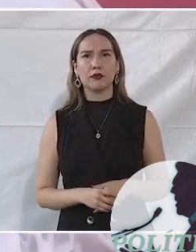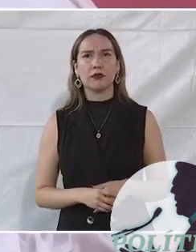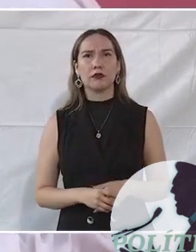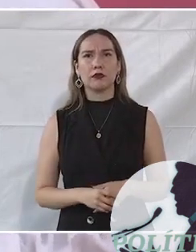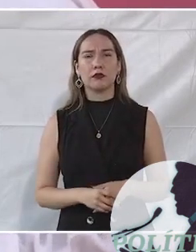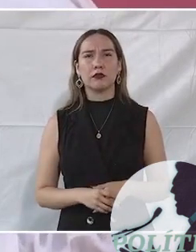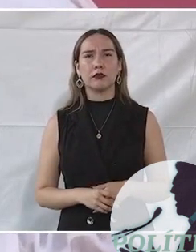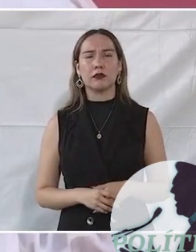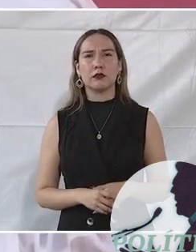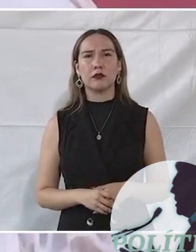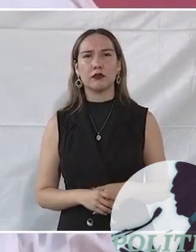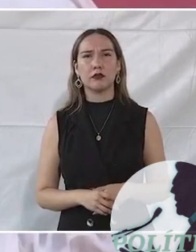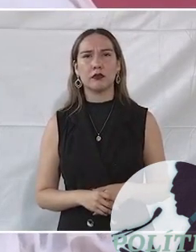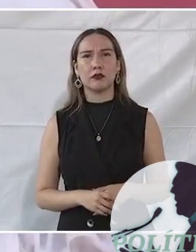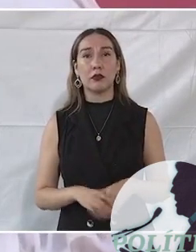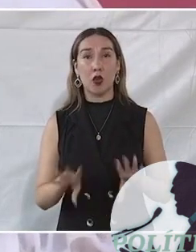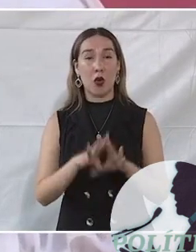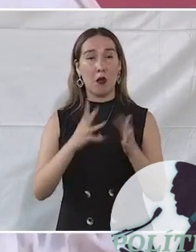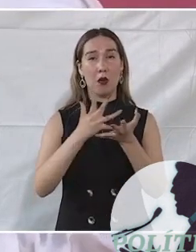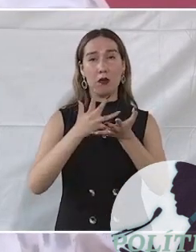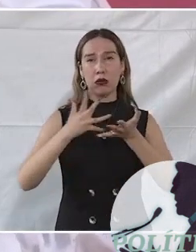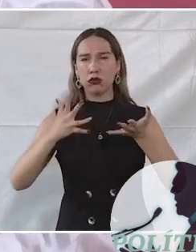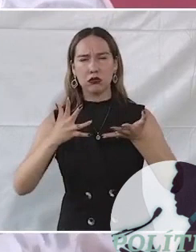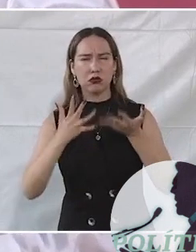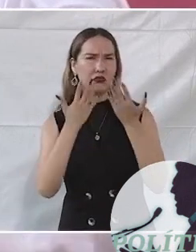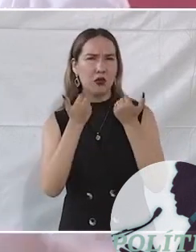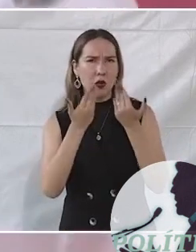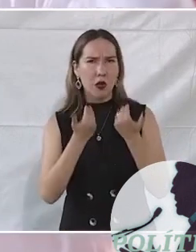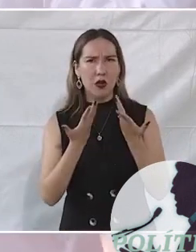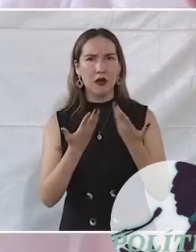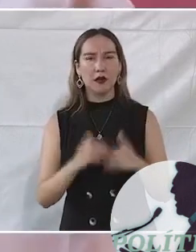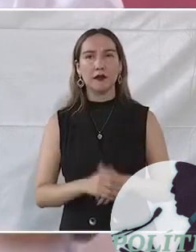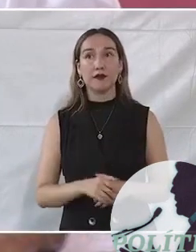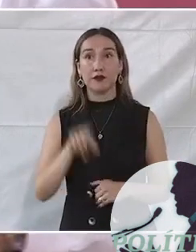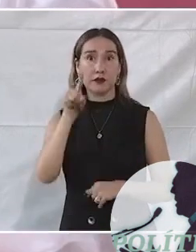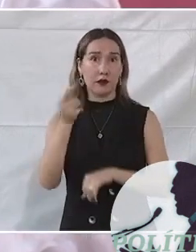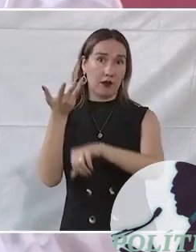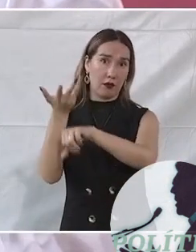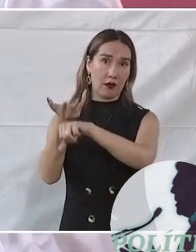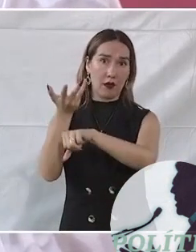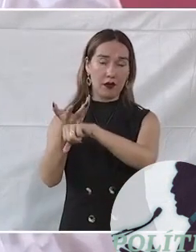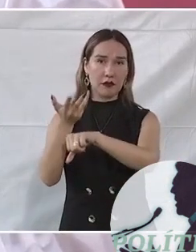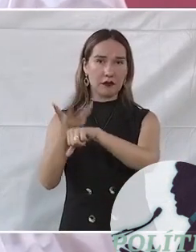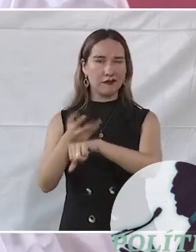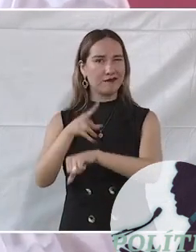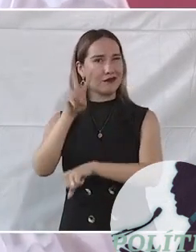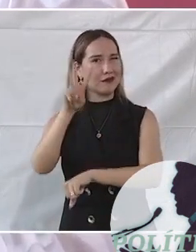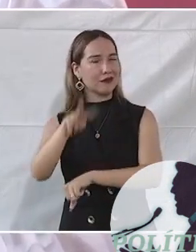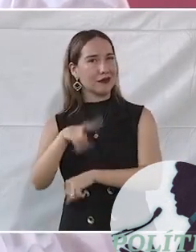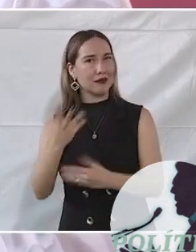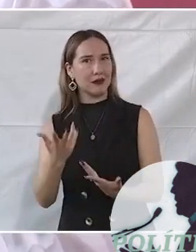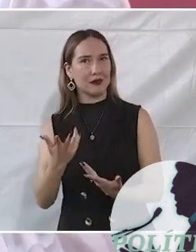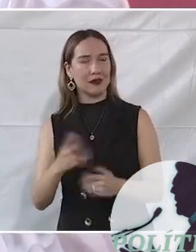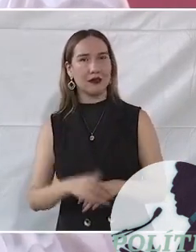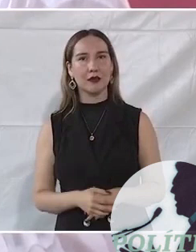mucho consumo, mucha adicción. Estados Unidos, lamentablemente, están perdiendo la